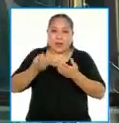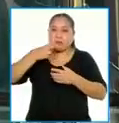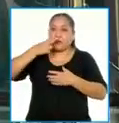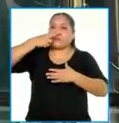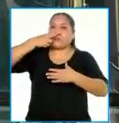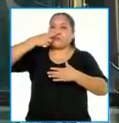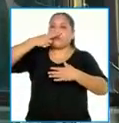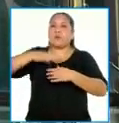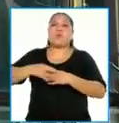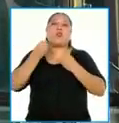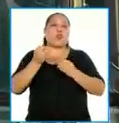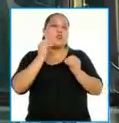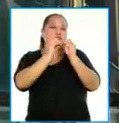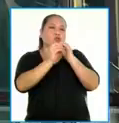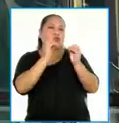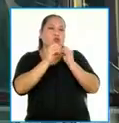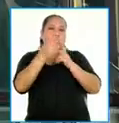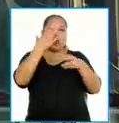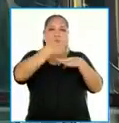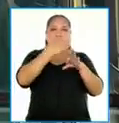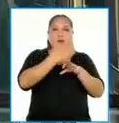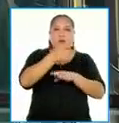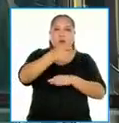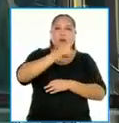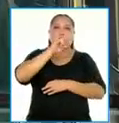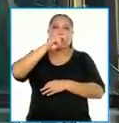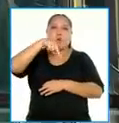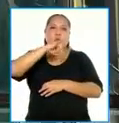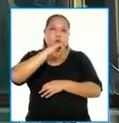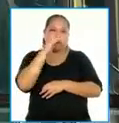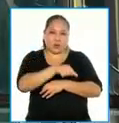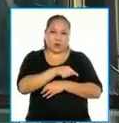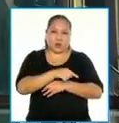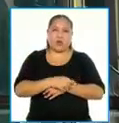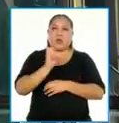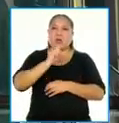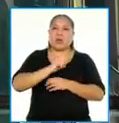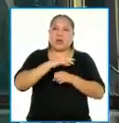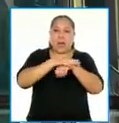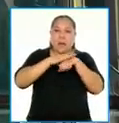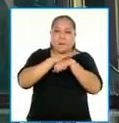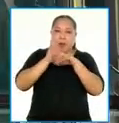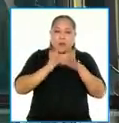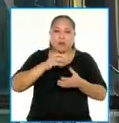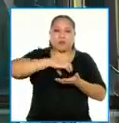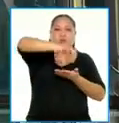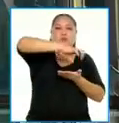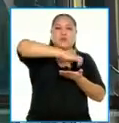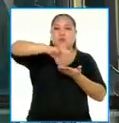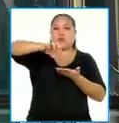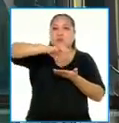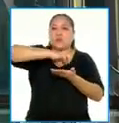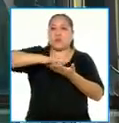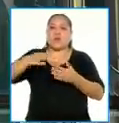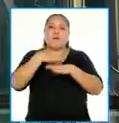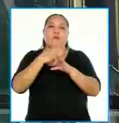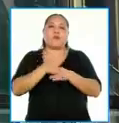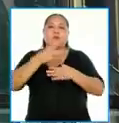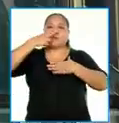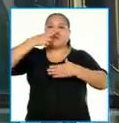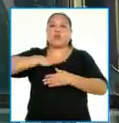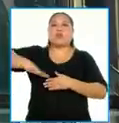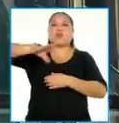se resuelve la capacidad de la universidad, desde la UNI, que se tenía planificado una distribución de sistemas de oxígeno a nivel